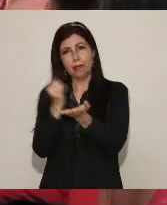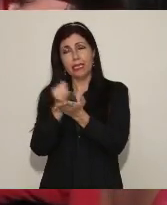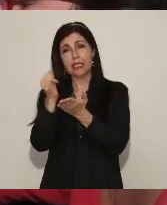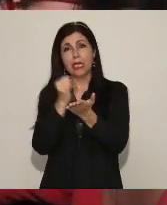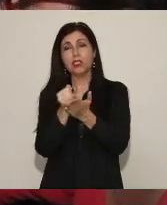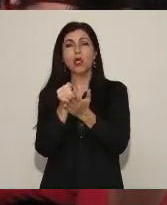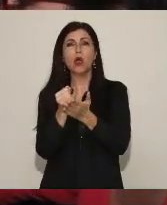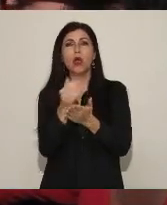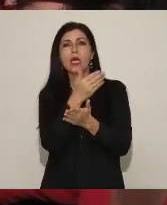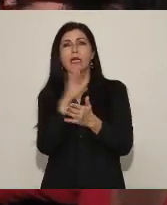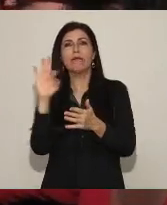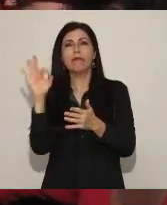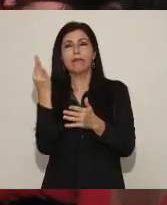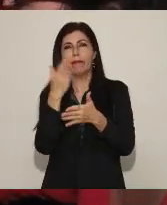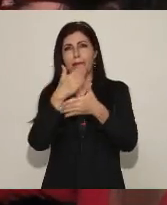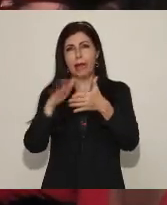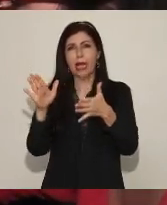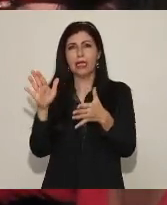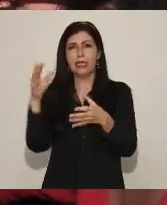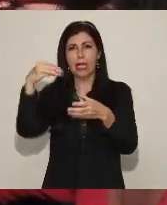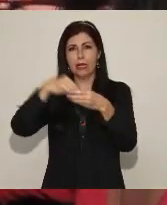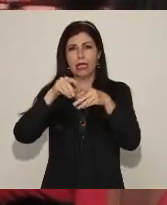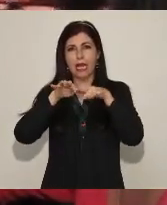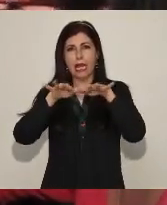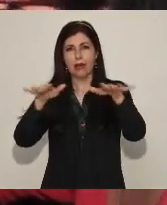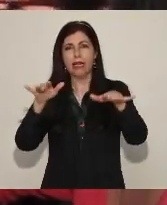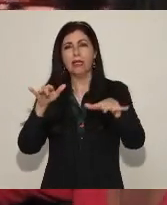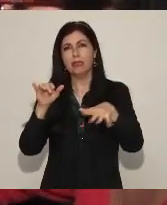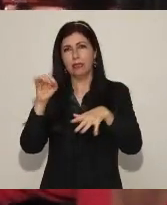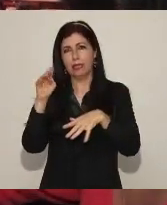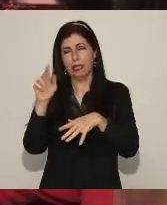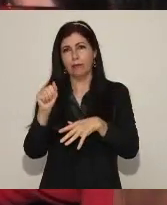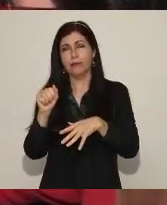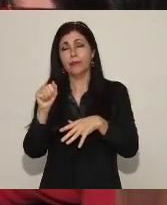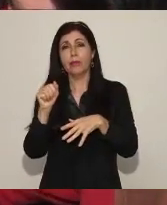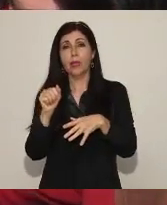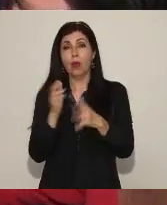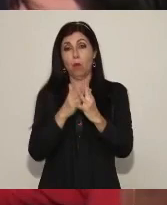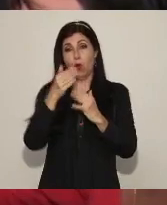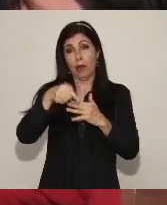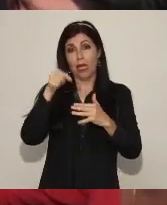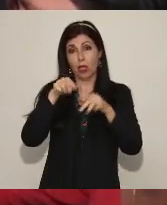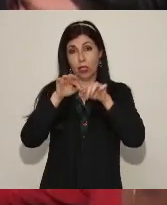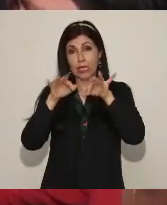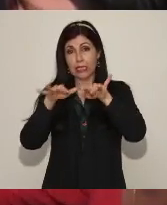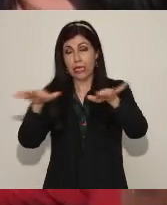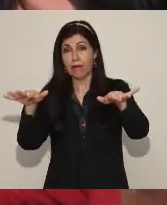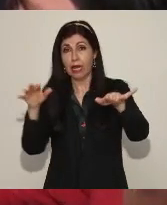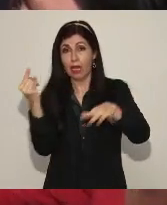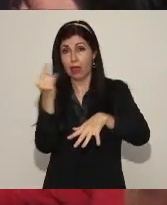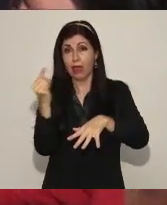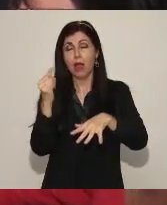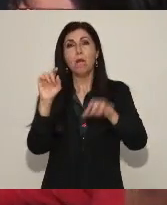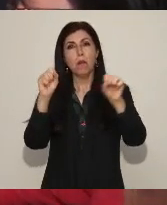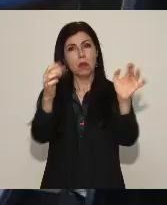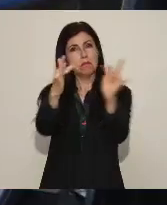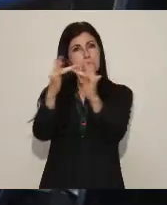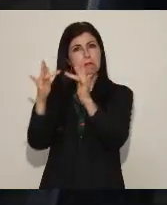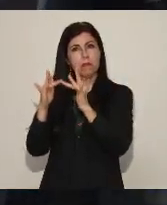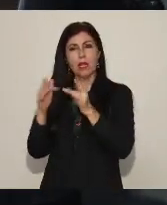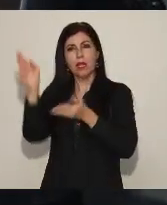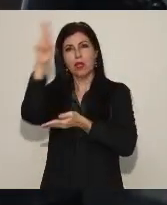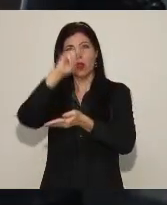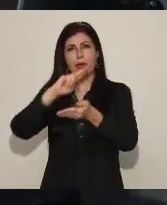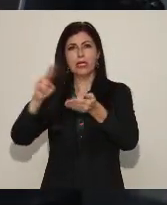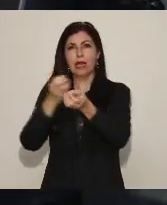de investigación que conformen parte de la red Terena. Por medio de esta red, podemos tener